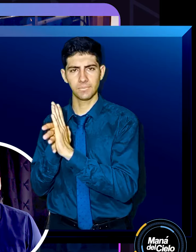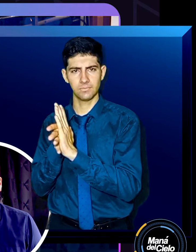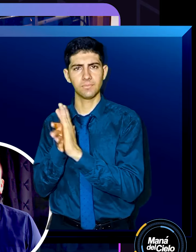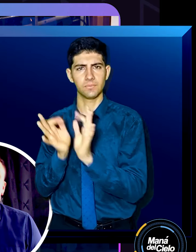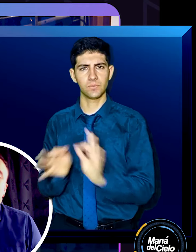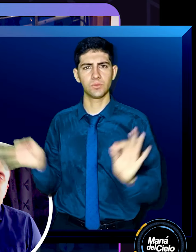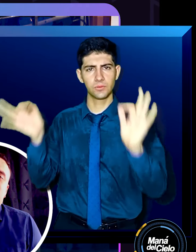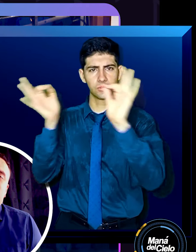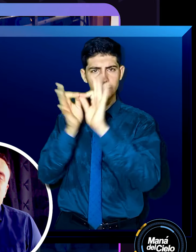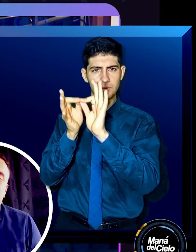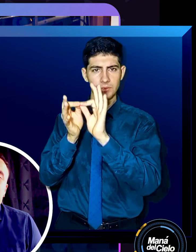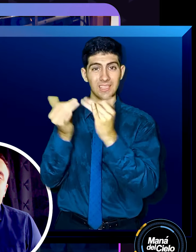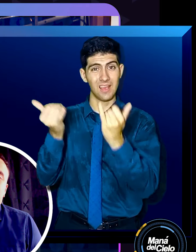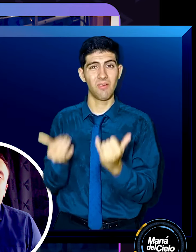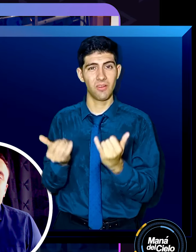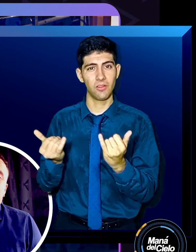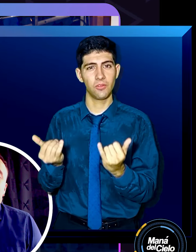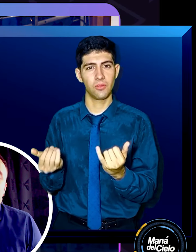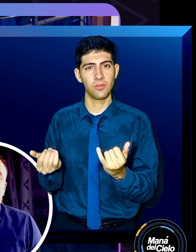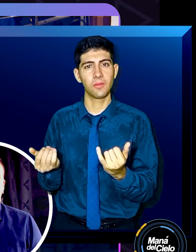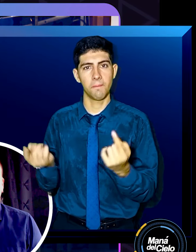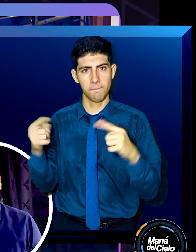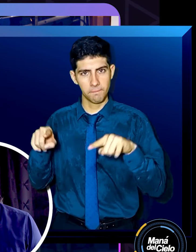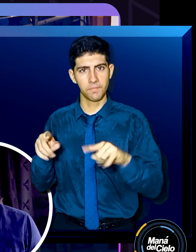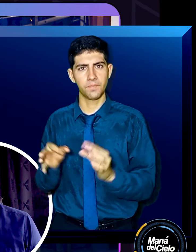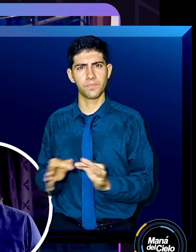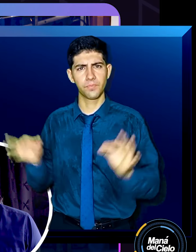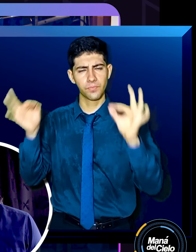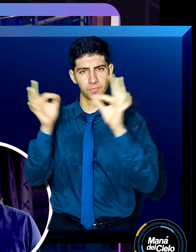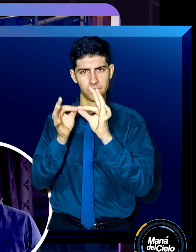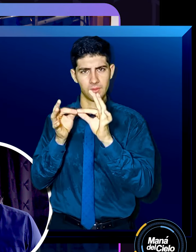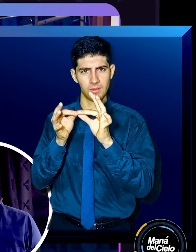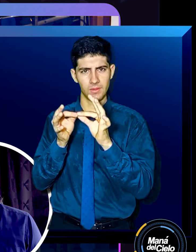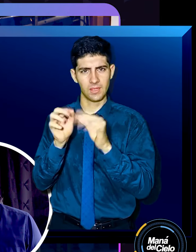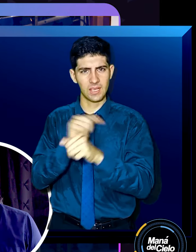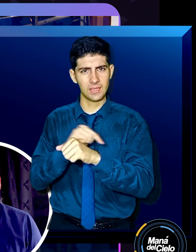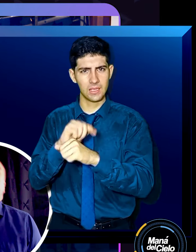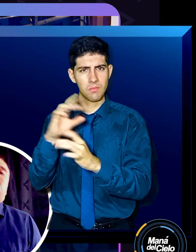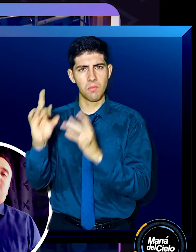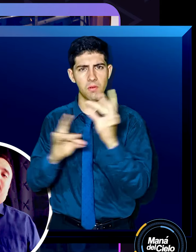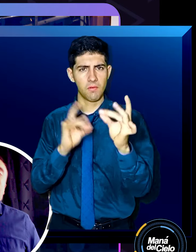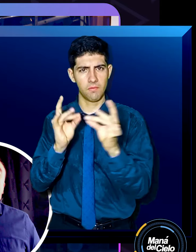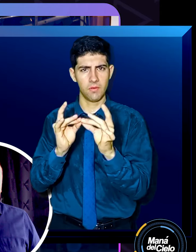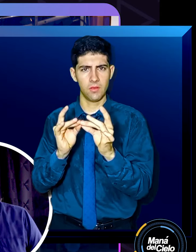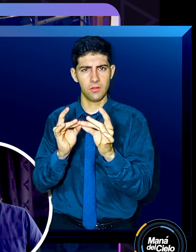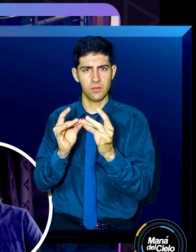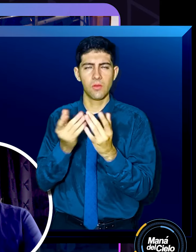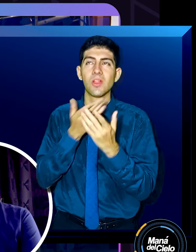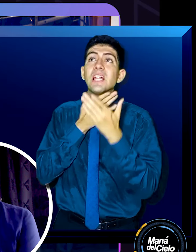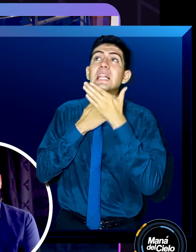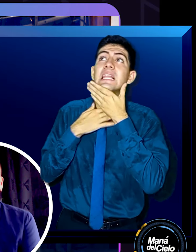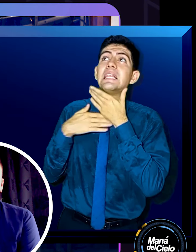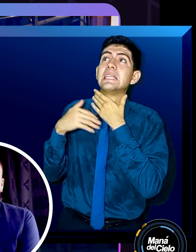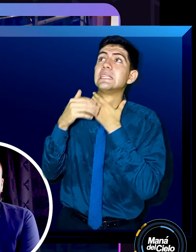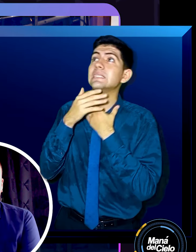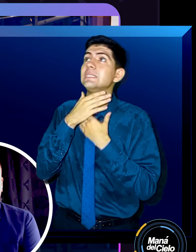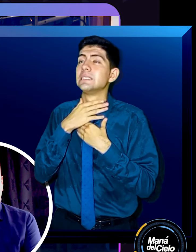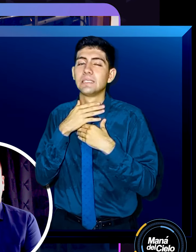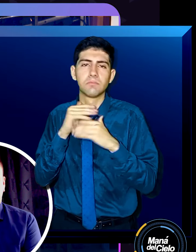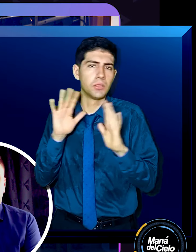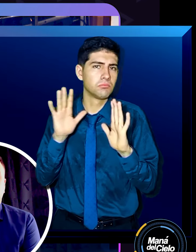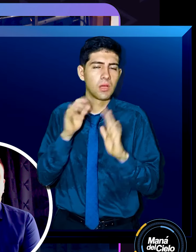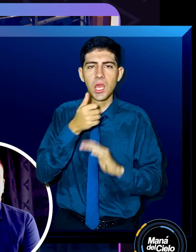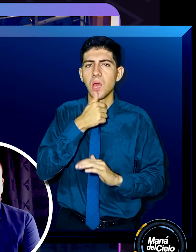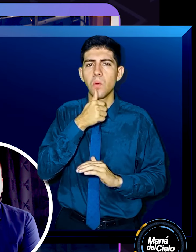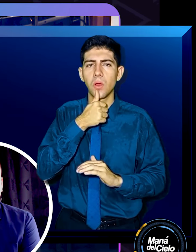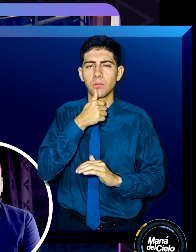Es un mensaje muy oportuno, que creo que sigue siendo oportuno. Cuando hay sed, en este caso no se